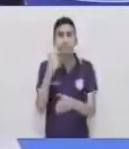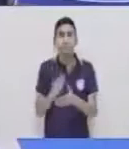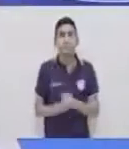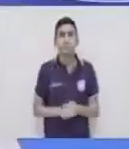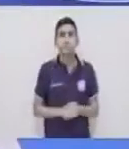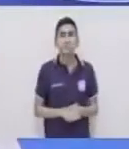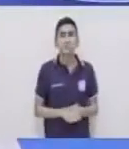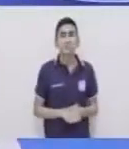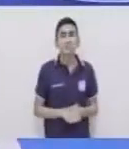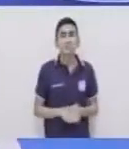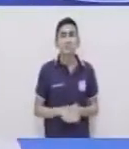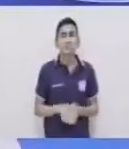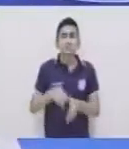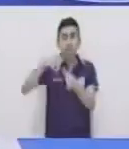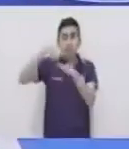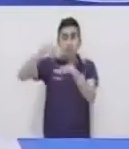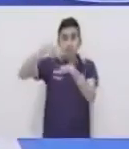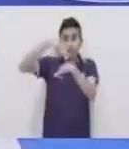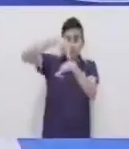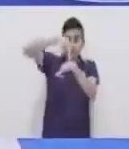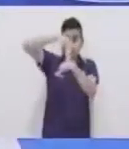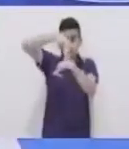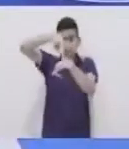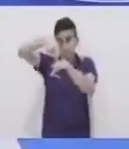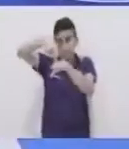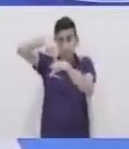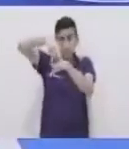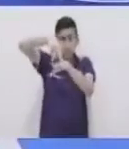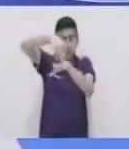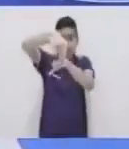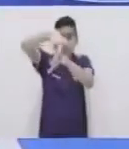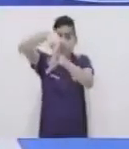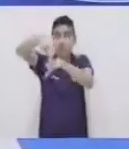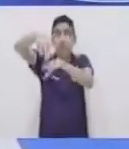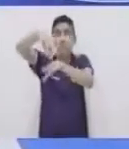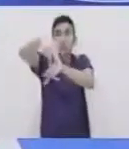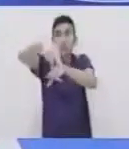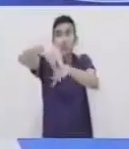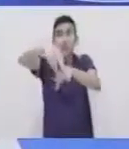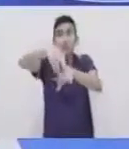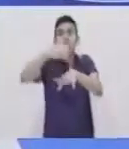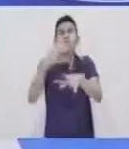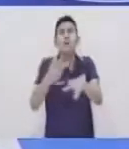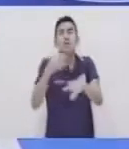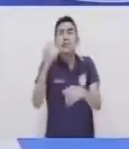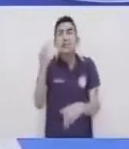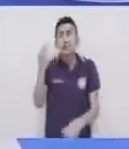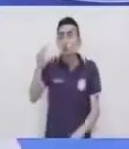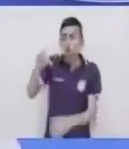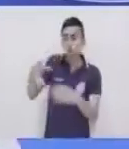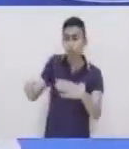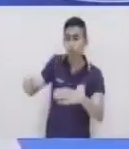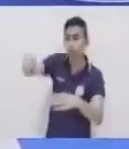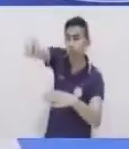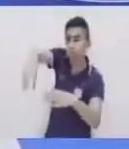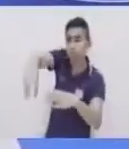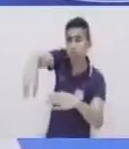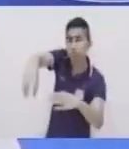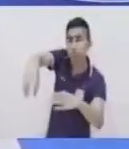pies. En zigzag. Llego acá. Y lanzo y tiene que quedar adentro de la